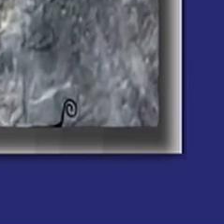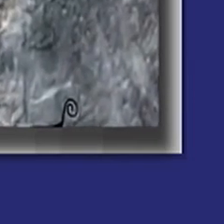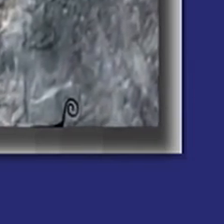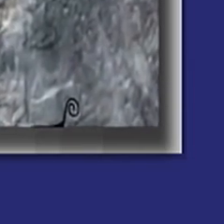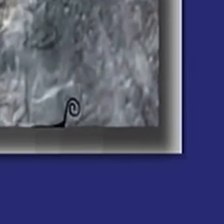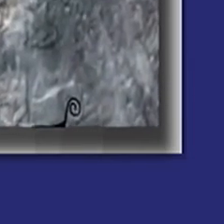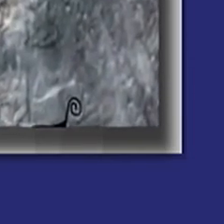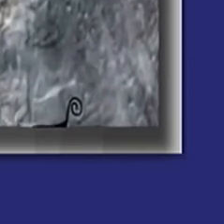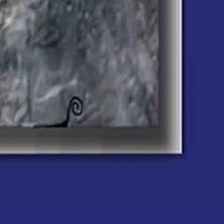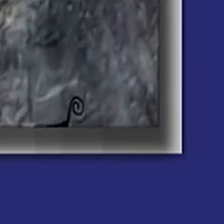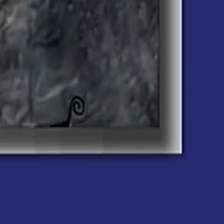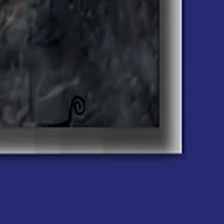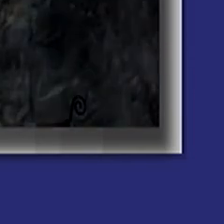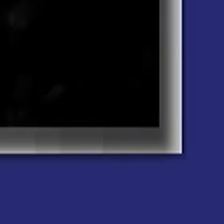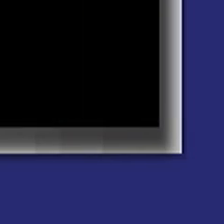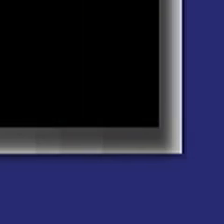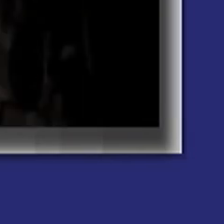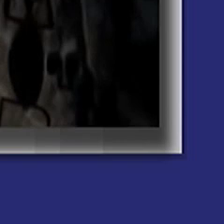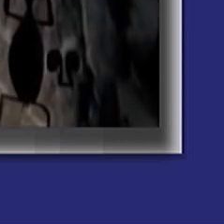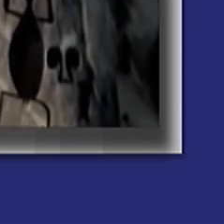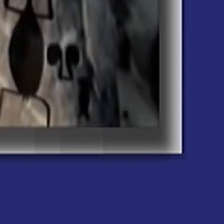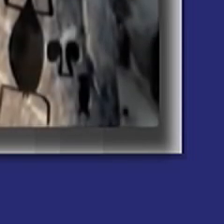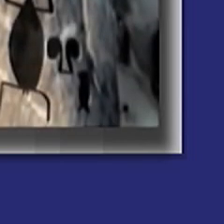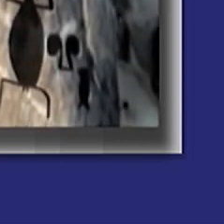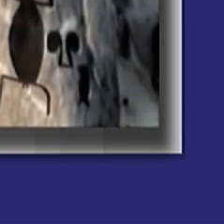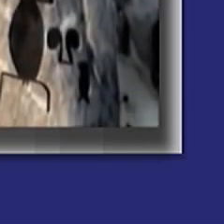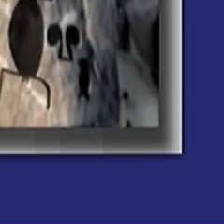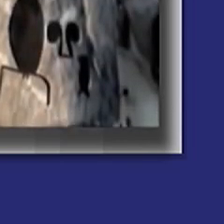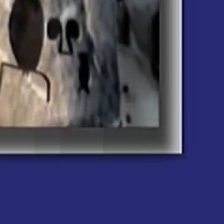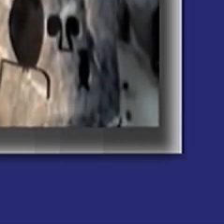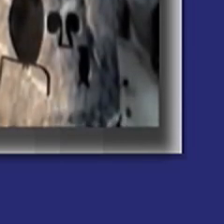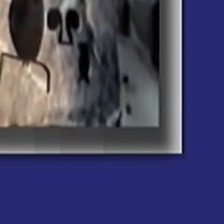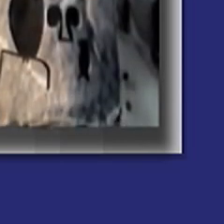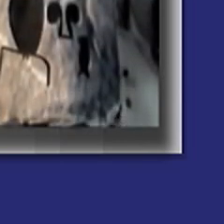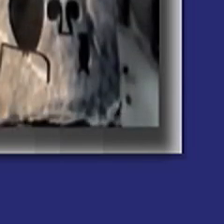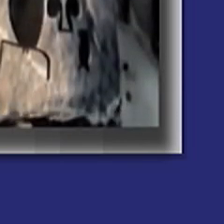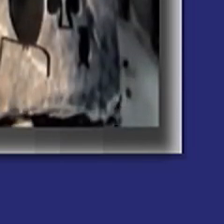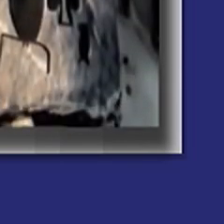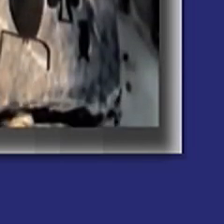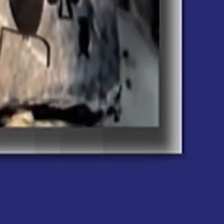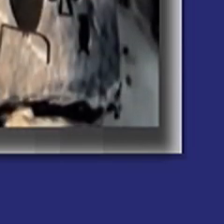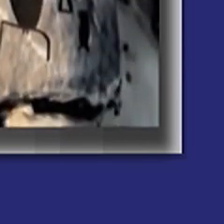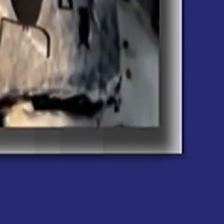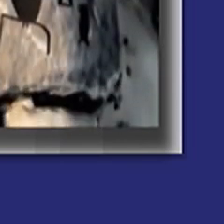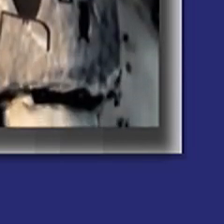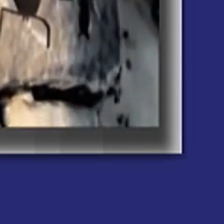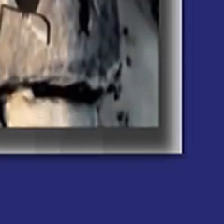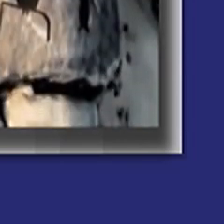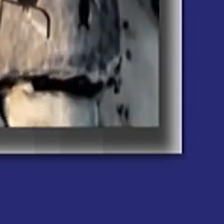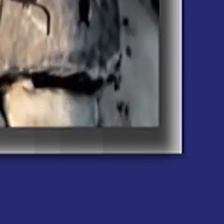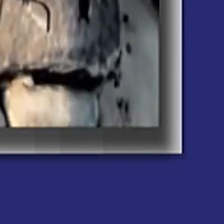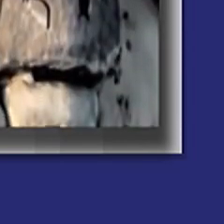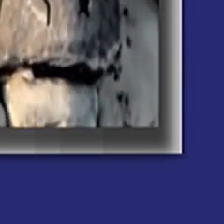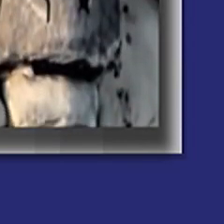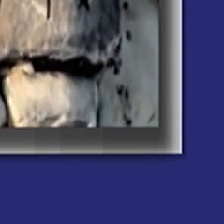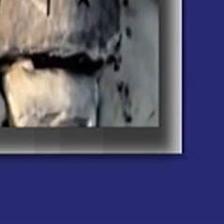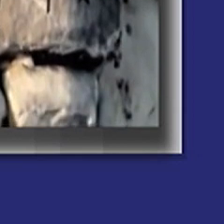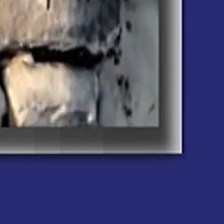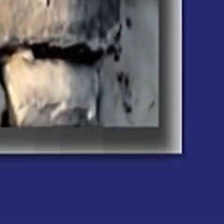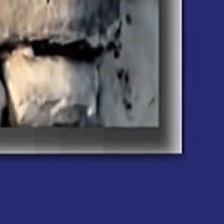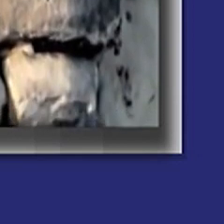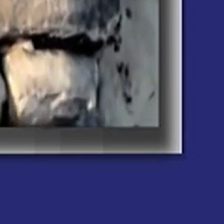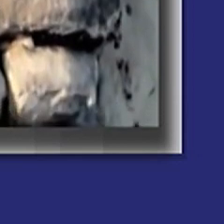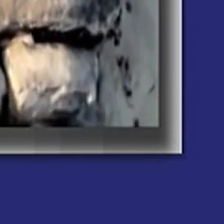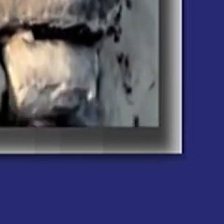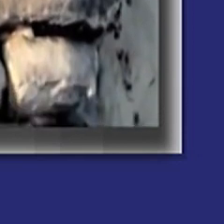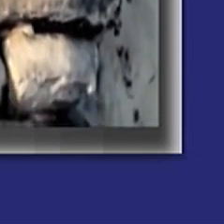Este es uno de los primeros estudios que muestran el alcance y la profundidad de las conexiones culturales con otras áreas del norte de